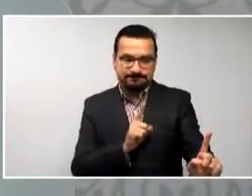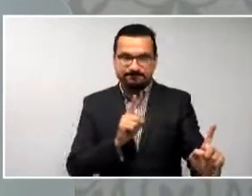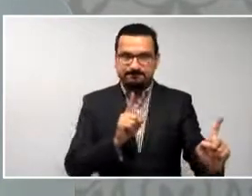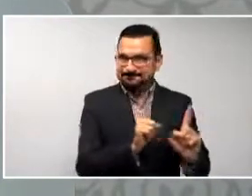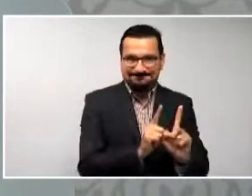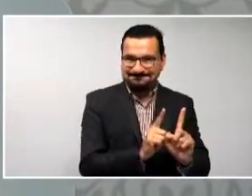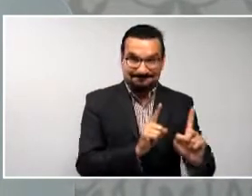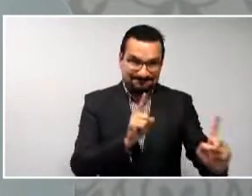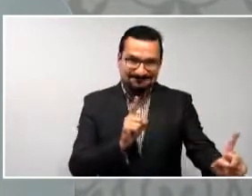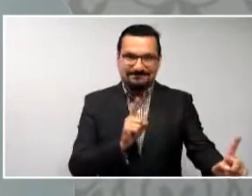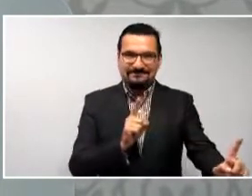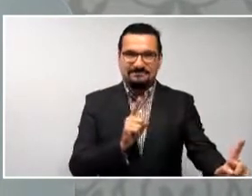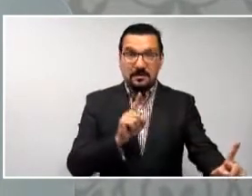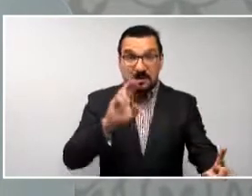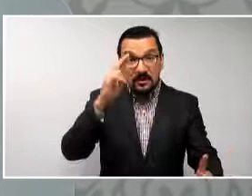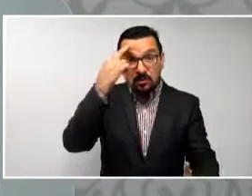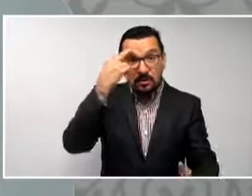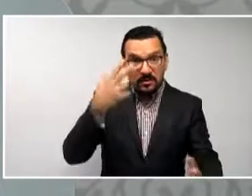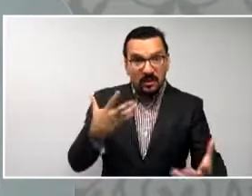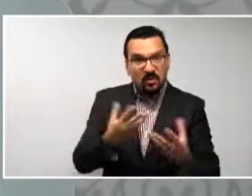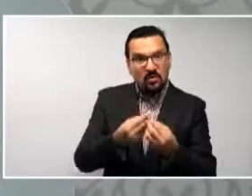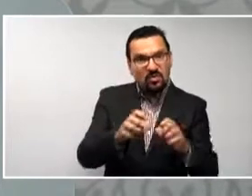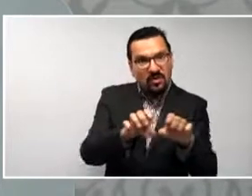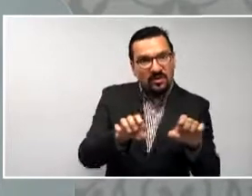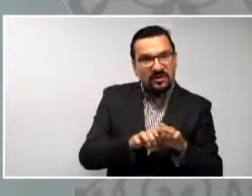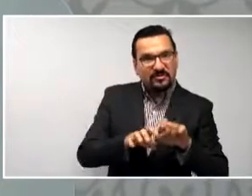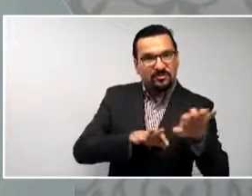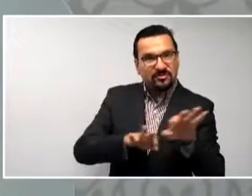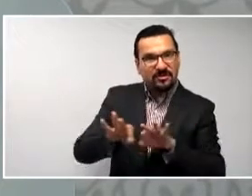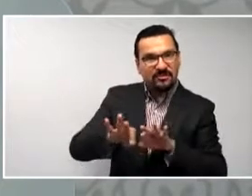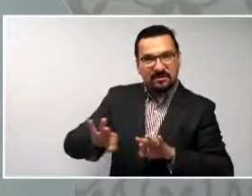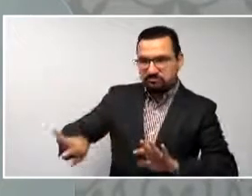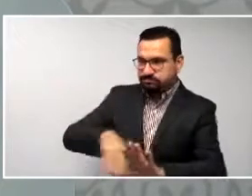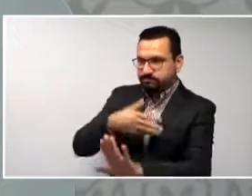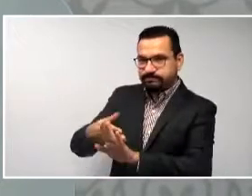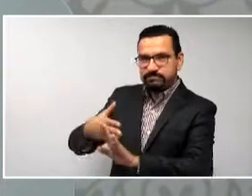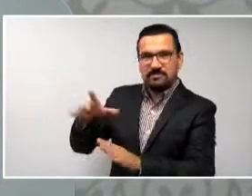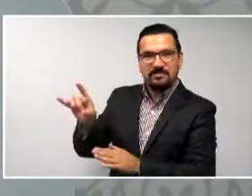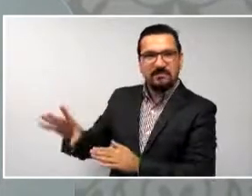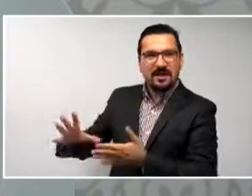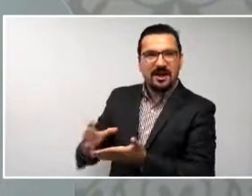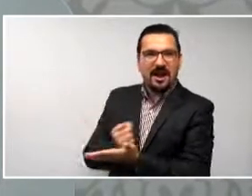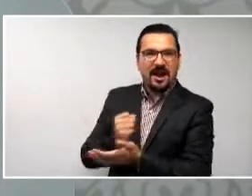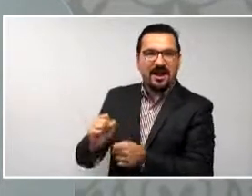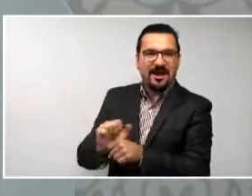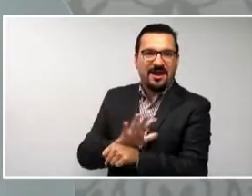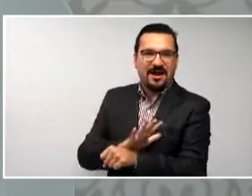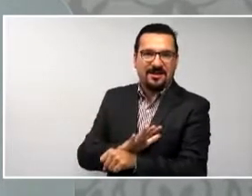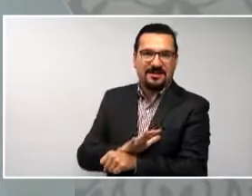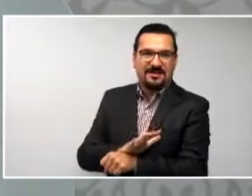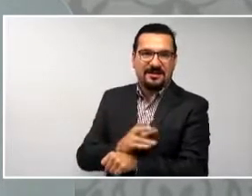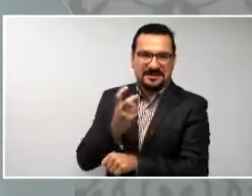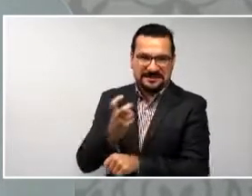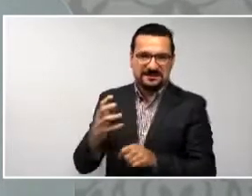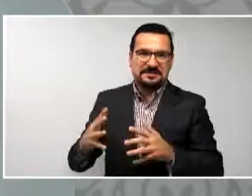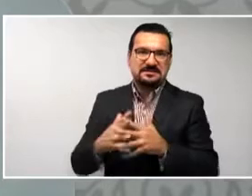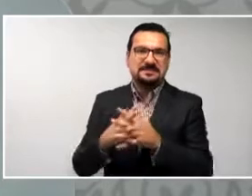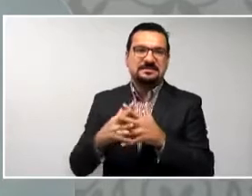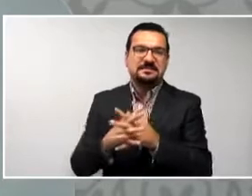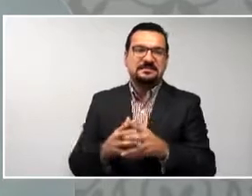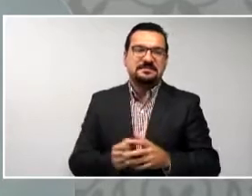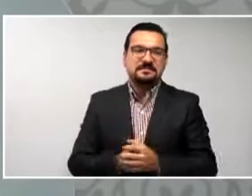recuerda que sólo trabajando en equipo le ganaremos esta guerra al coronavirus te comunicamos